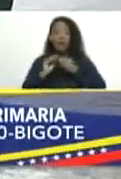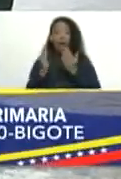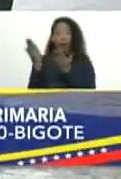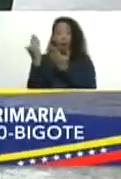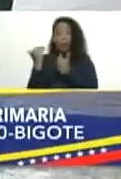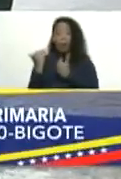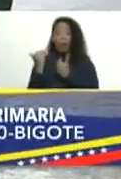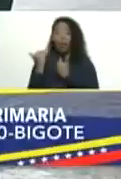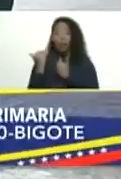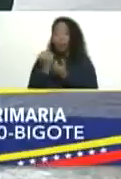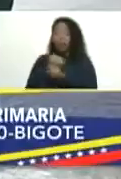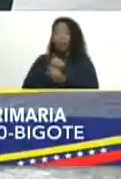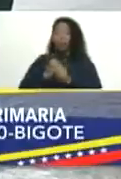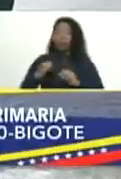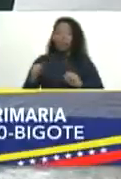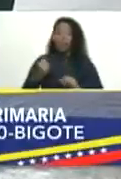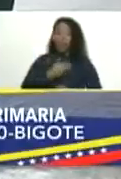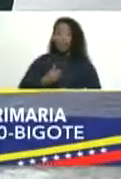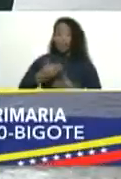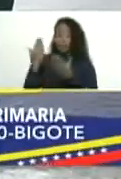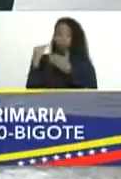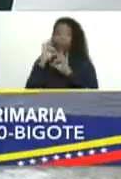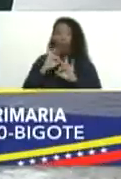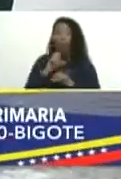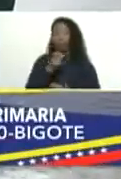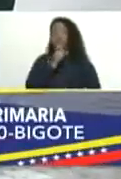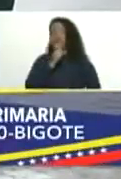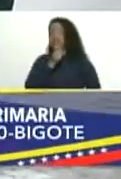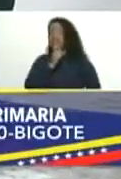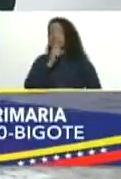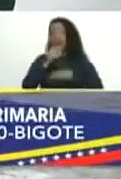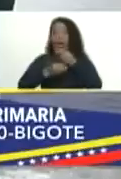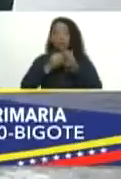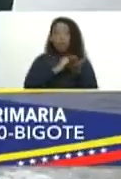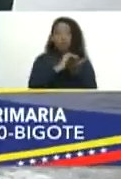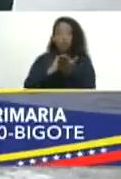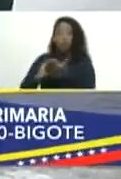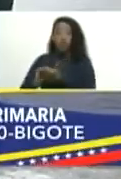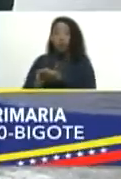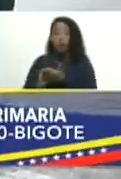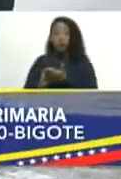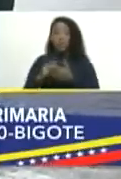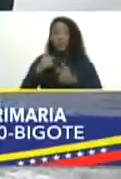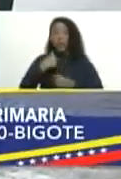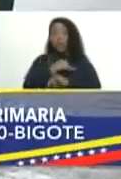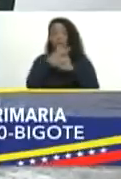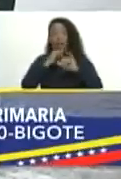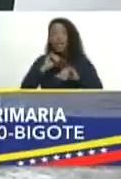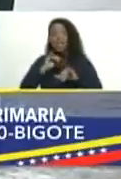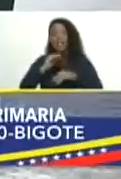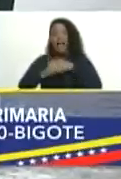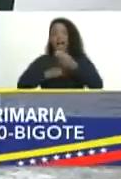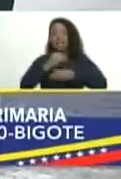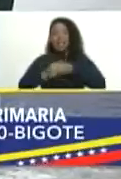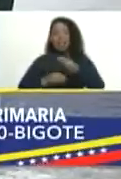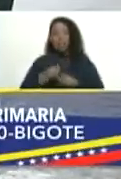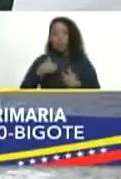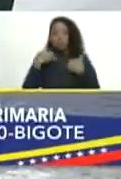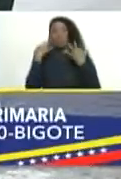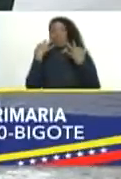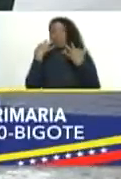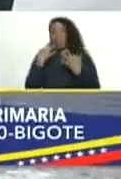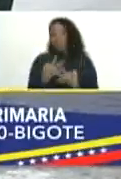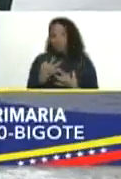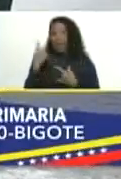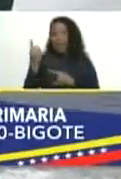del presidente de la República. Y yo, me contenta mucho que hoy podamos estar lanzando esto porque estoy seguro que va a ser